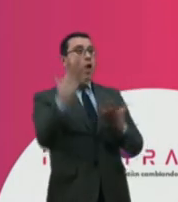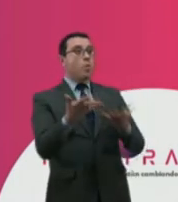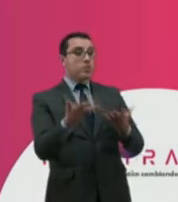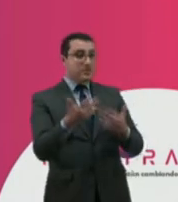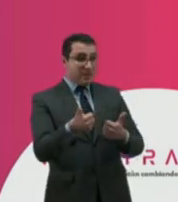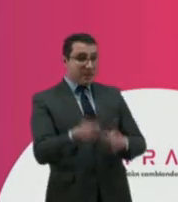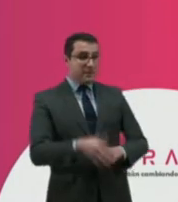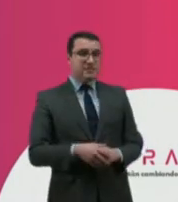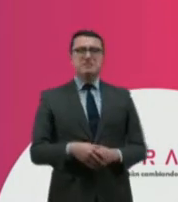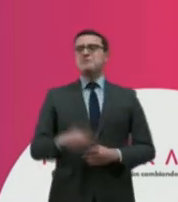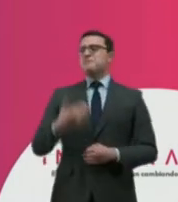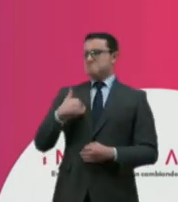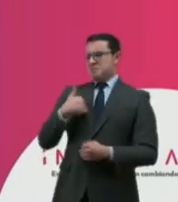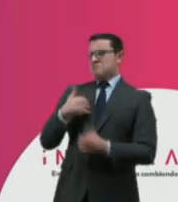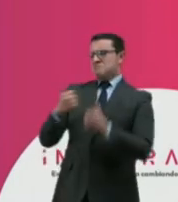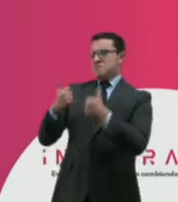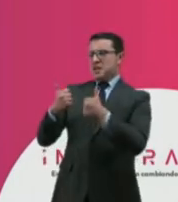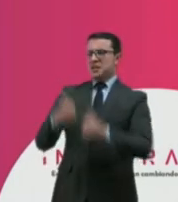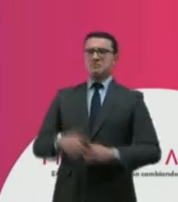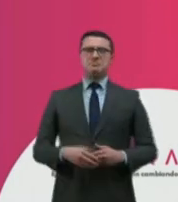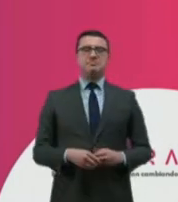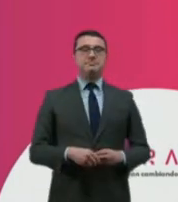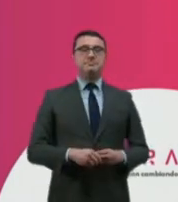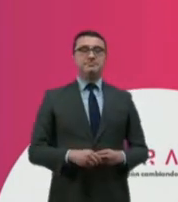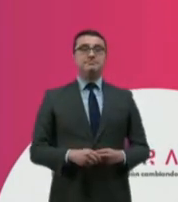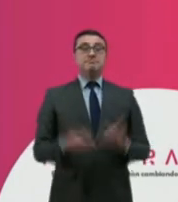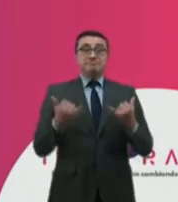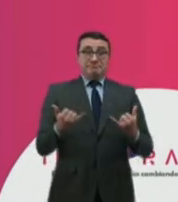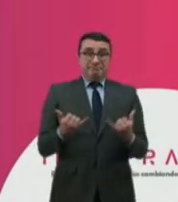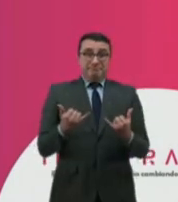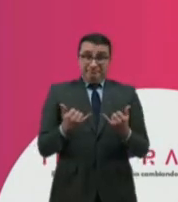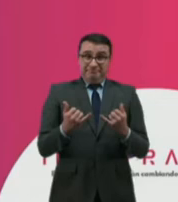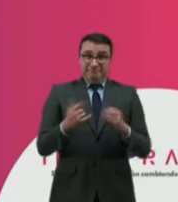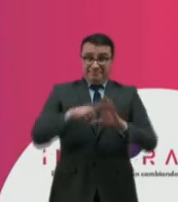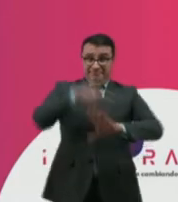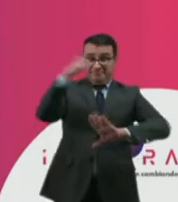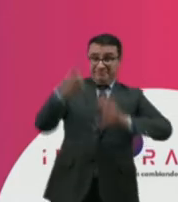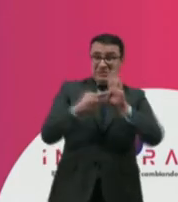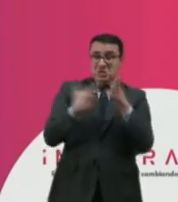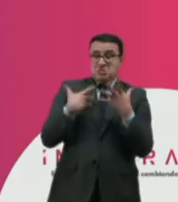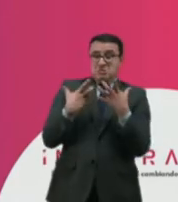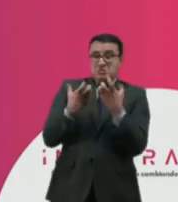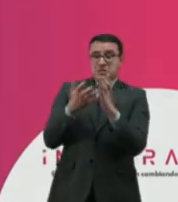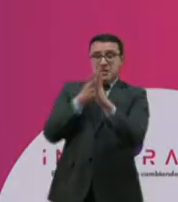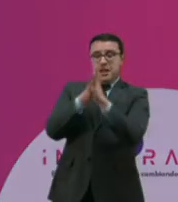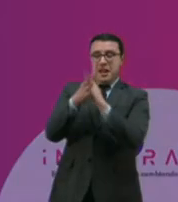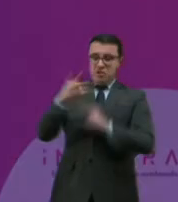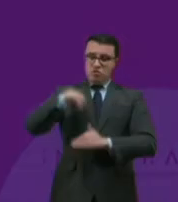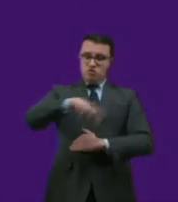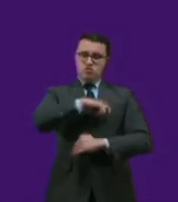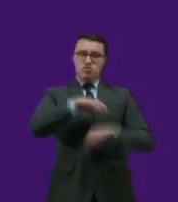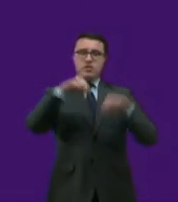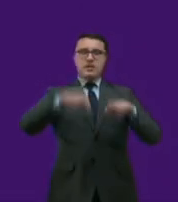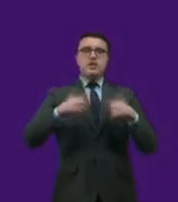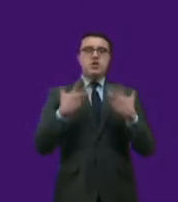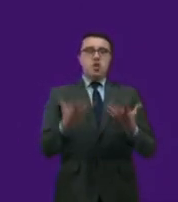hermano. Y bueno, pues dentro de todo esto, pues te comento un poco de lo que nosotros somos. Pues somos una empresa que está